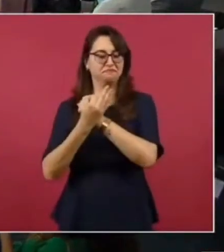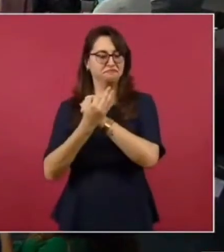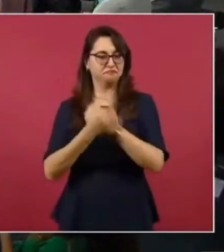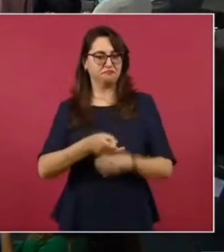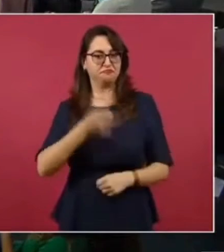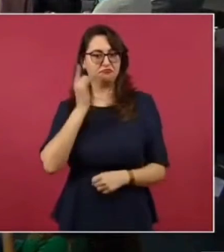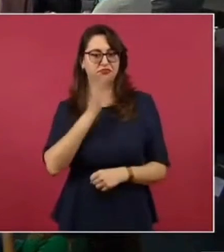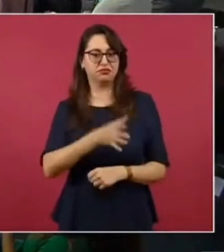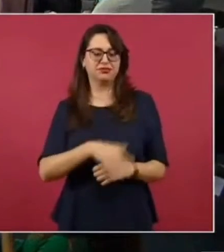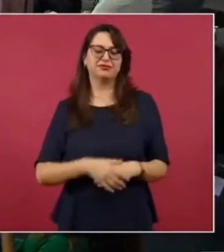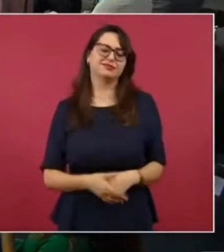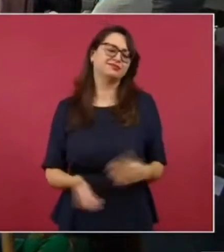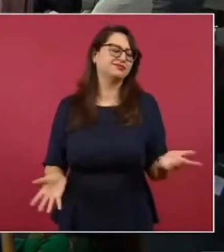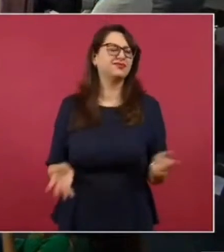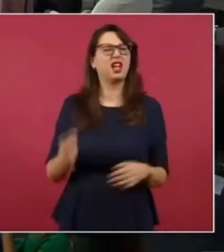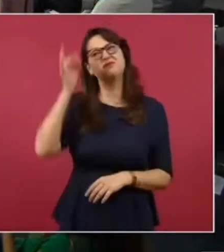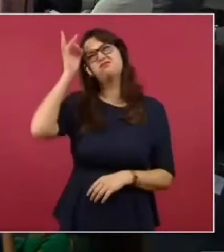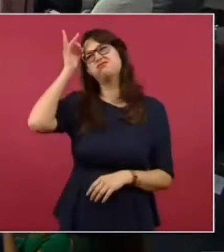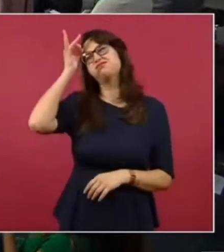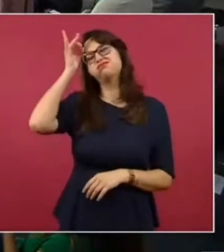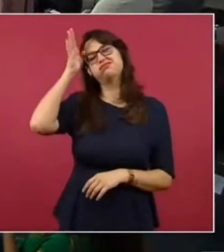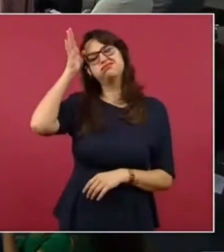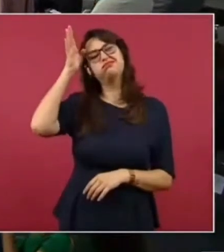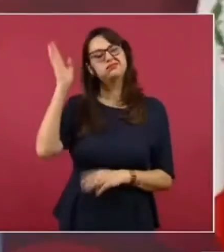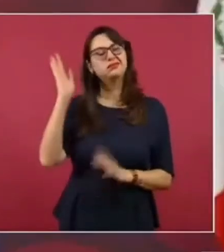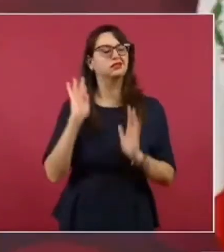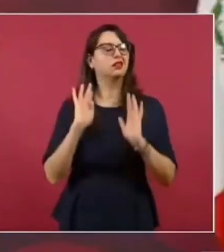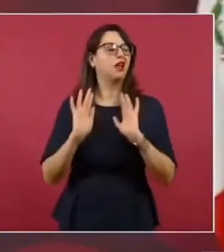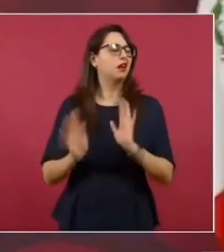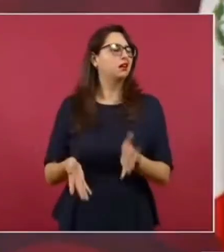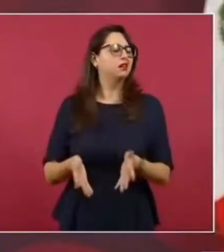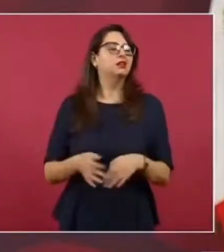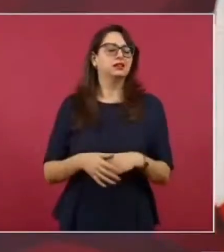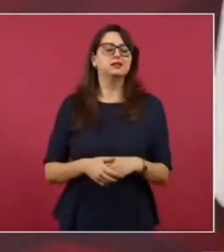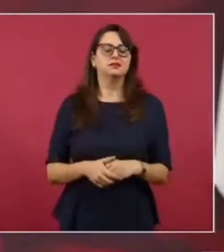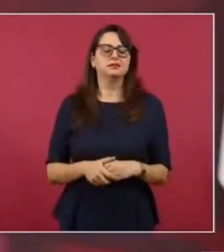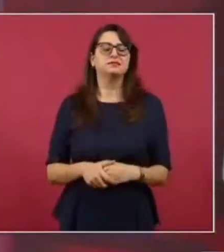nos conozco muy bien, por eso hasta